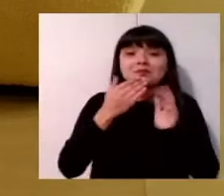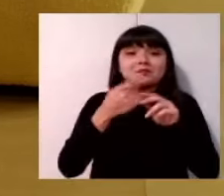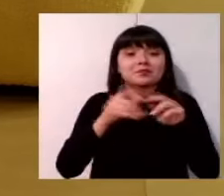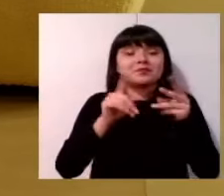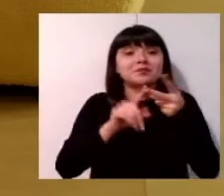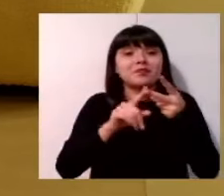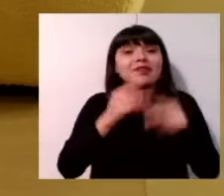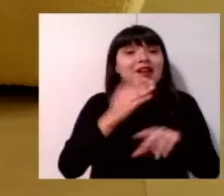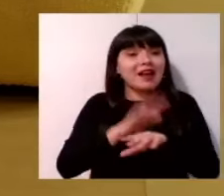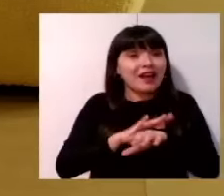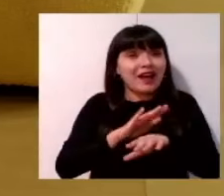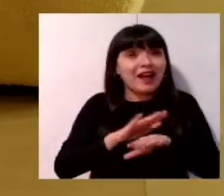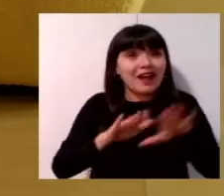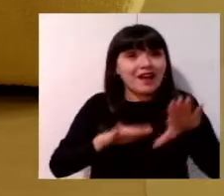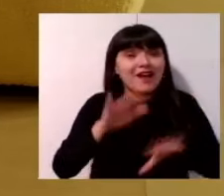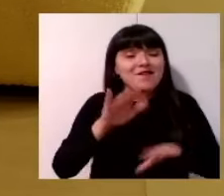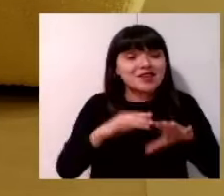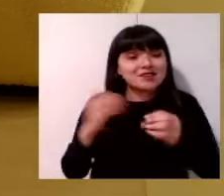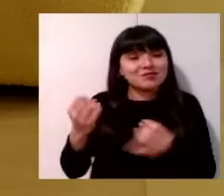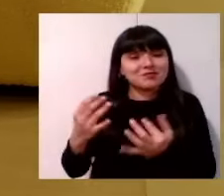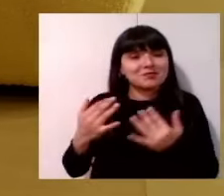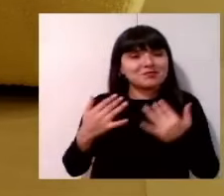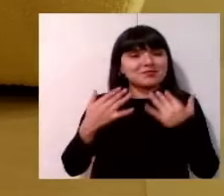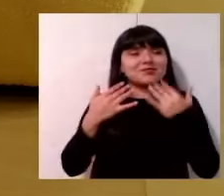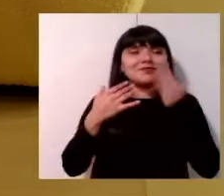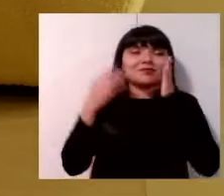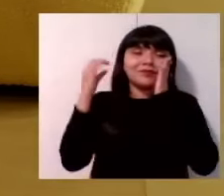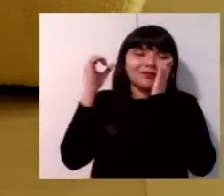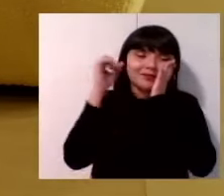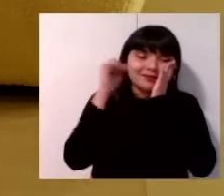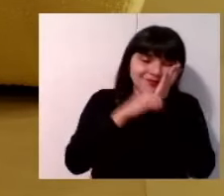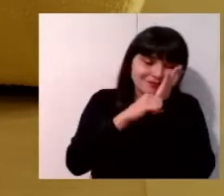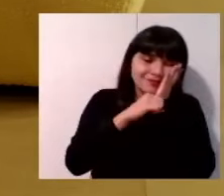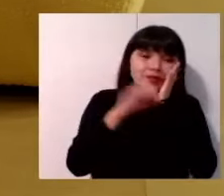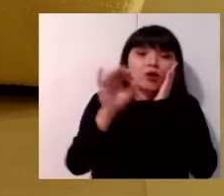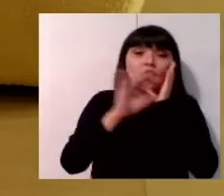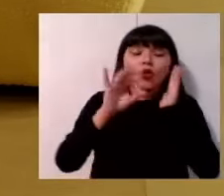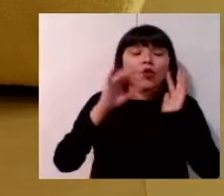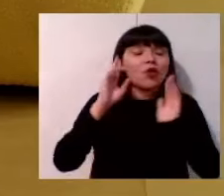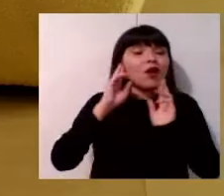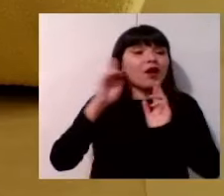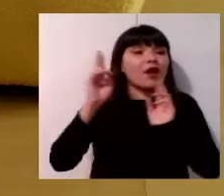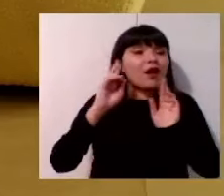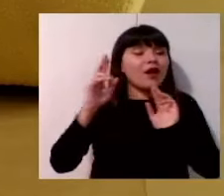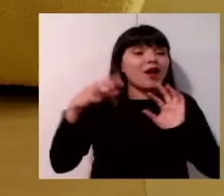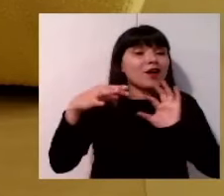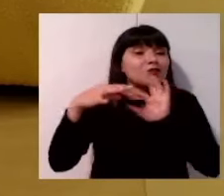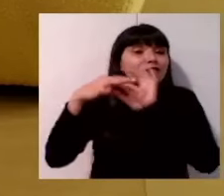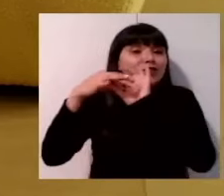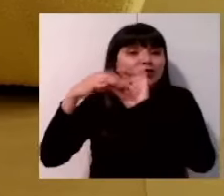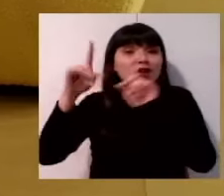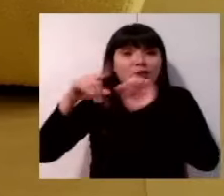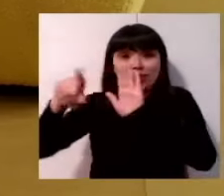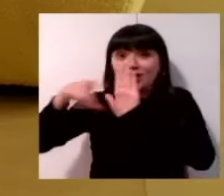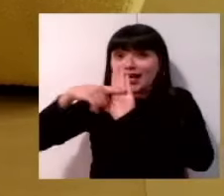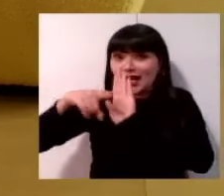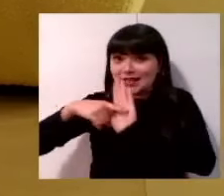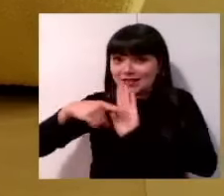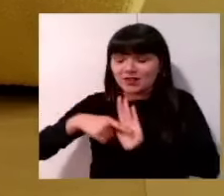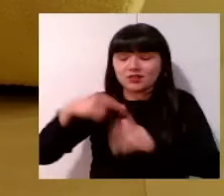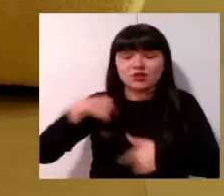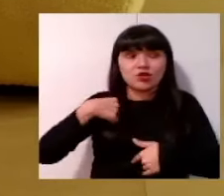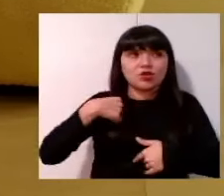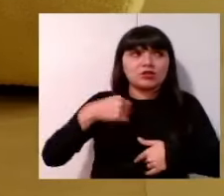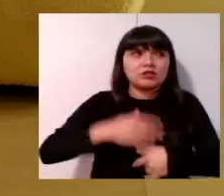o también de generar una asociación de sueño, así como hay asociaciones negativas de sueño, como te comentaba, del